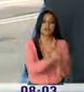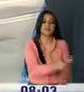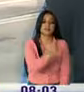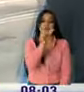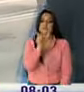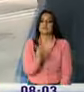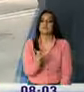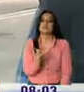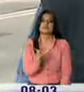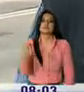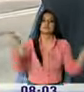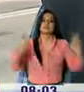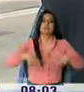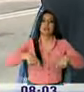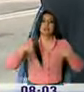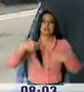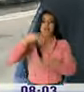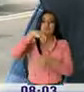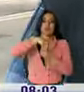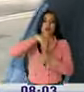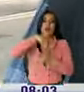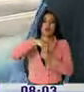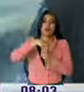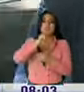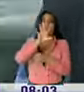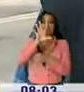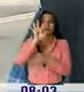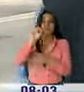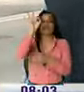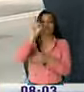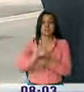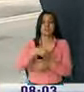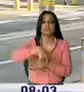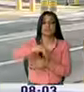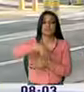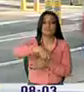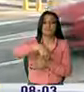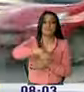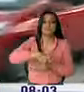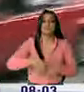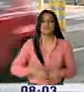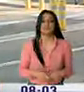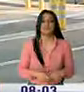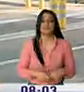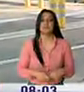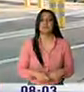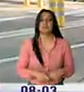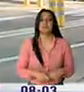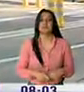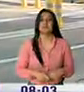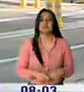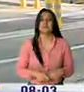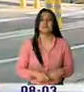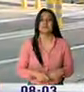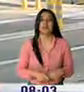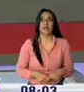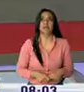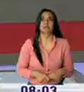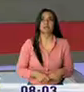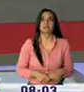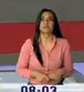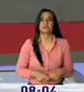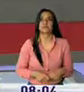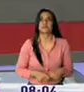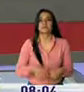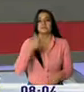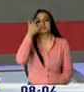y le permiten un ahorro del casi 25% de las pasadas normales. En Quito informó Andrea Valareso. Yo le recomiendo,